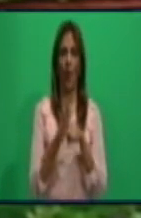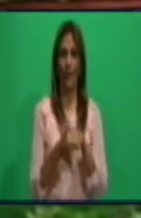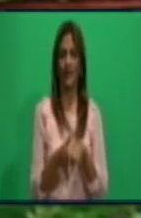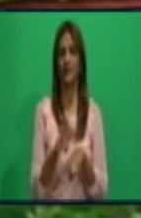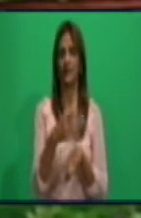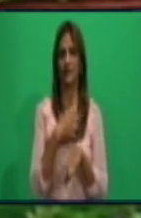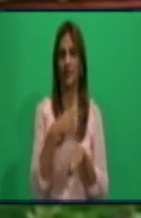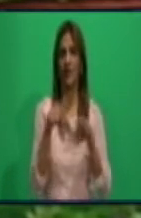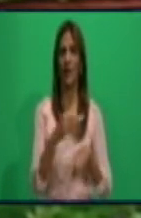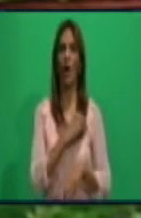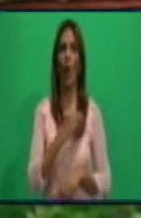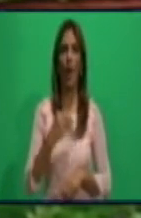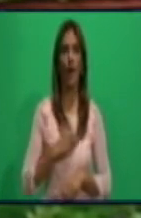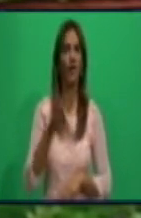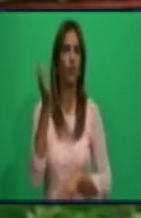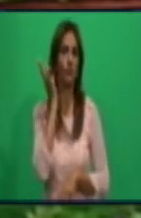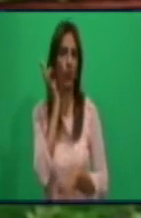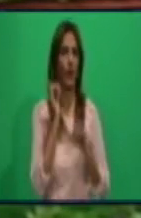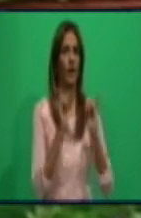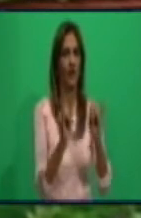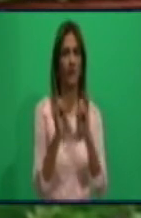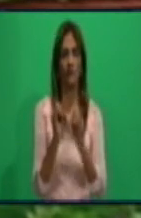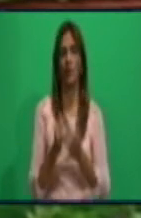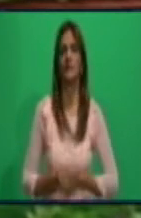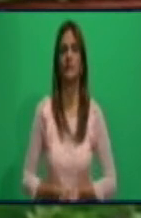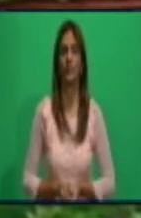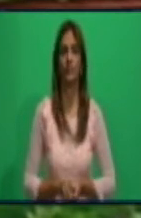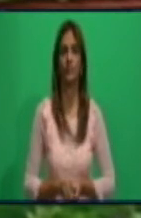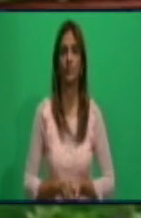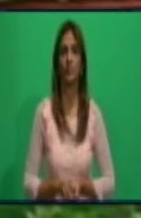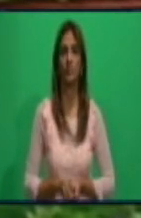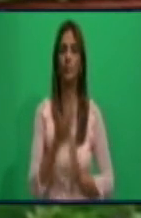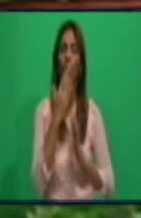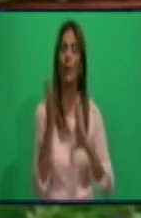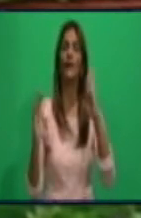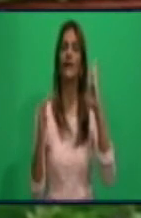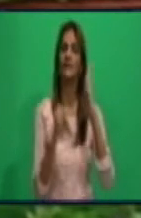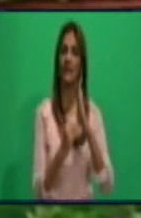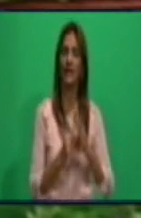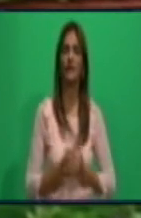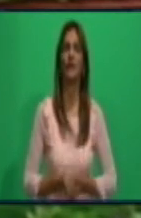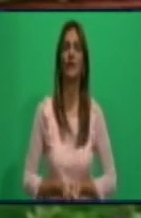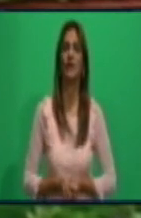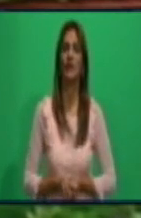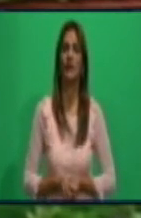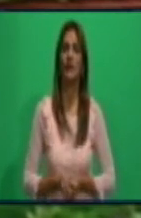con la doctora kenia gonzález medina a quien doy las buenas tardes para ti y para todos los presentes